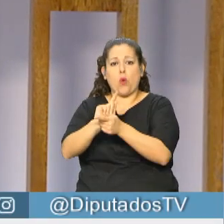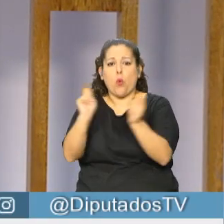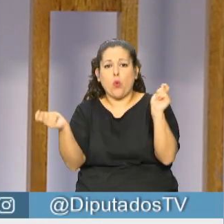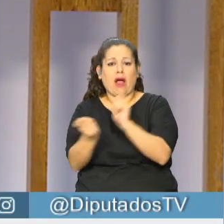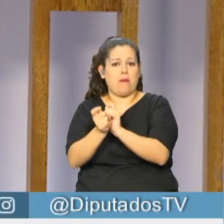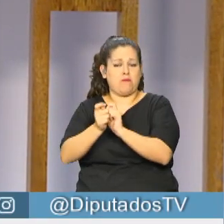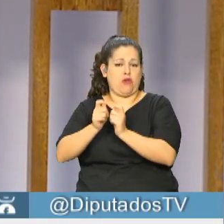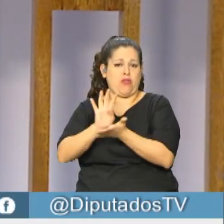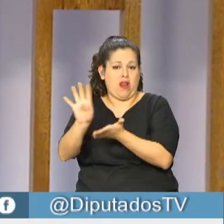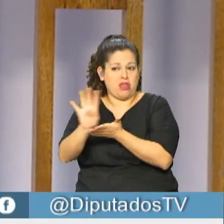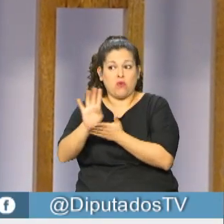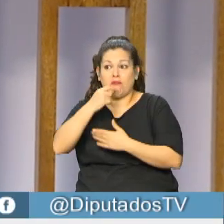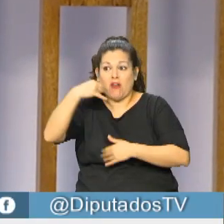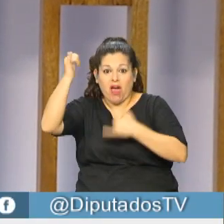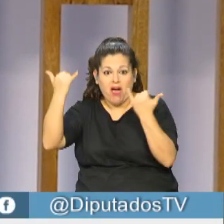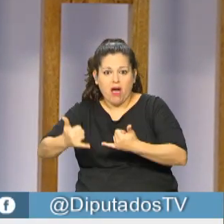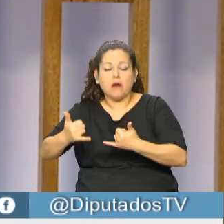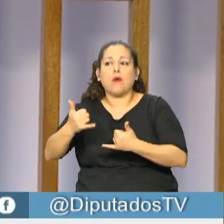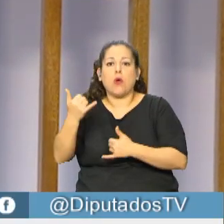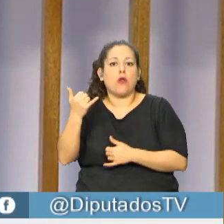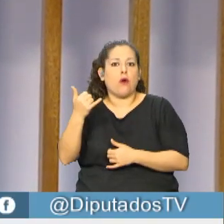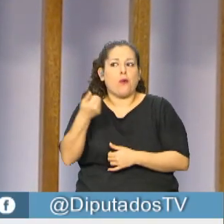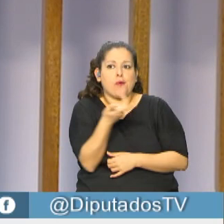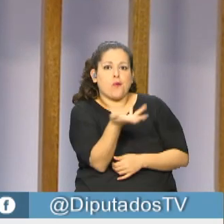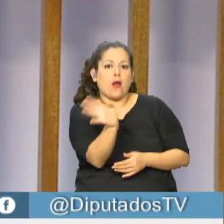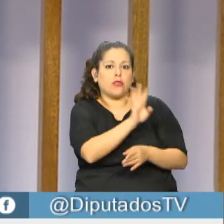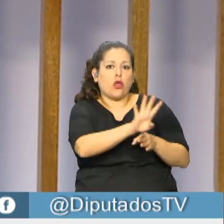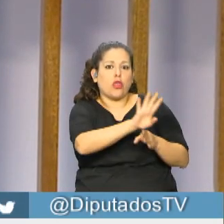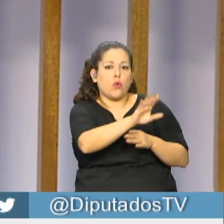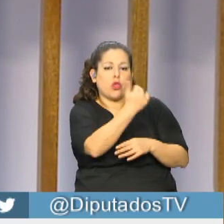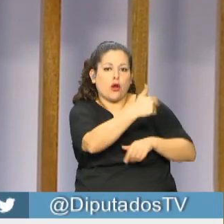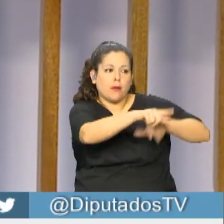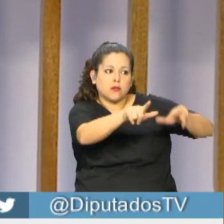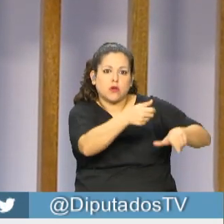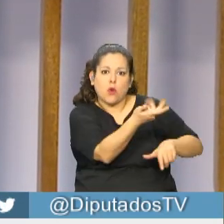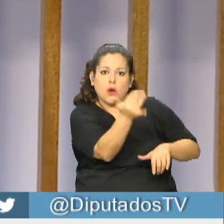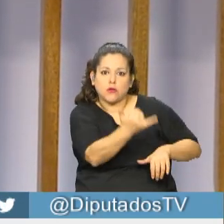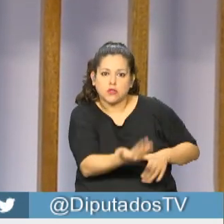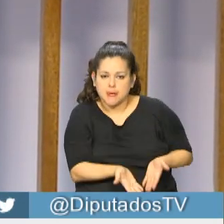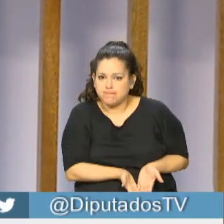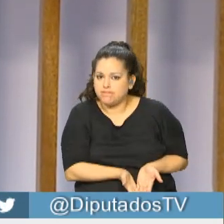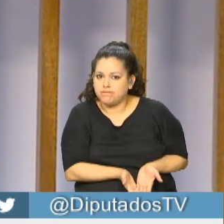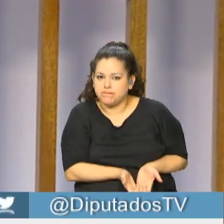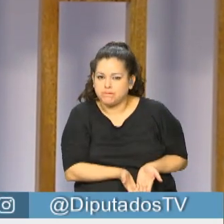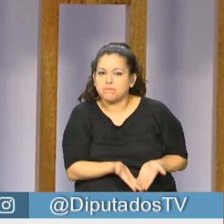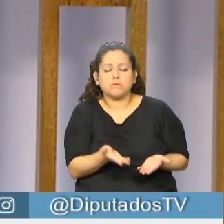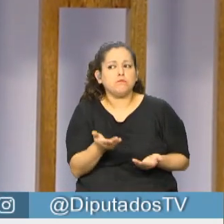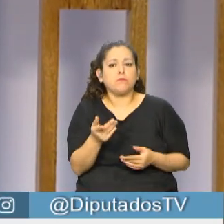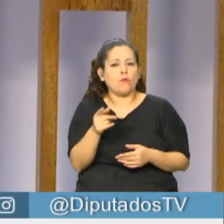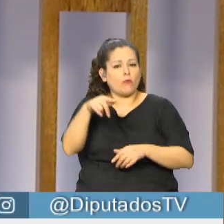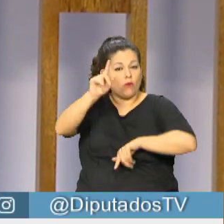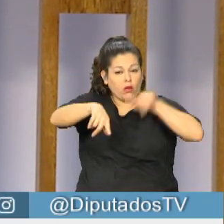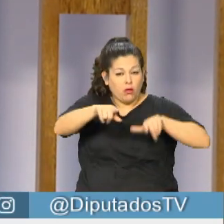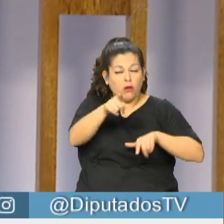de la deuda, con qué porcentaje de deudores aprobando, esto es igual que en un concurso, los demás están